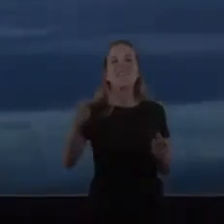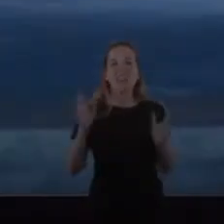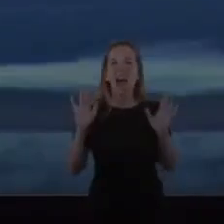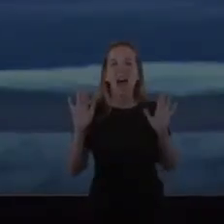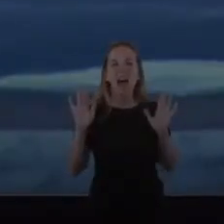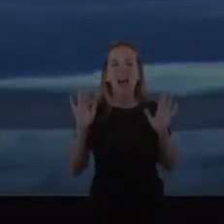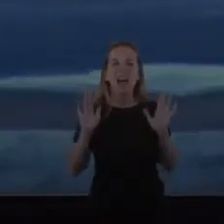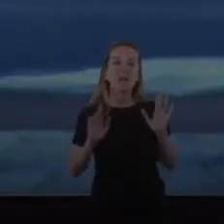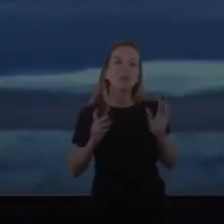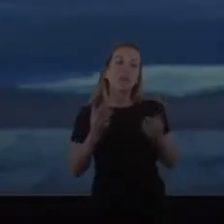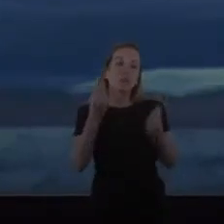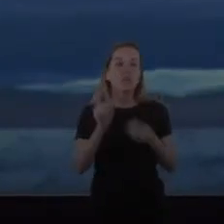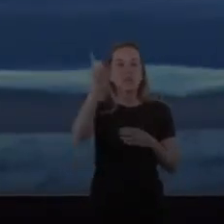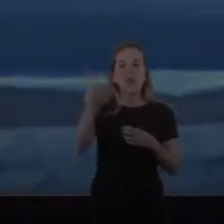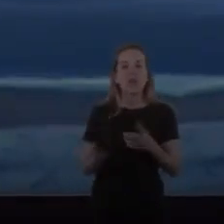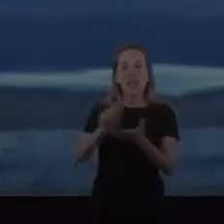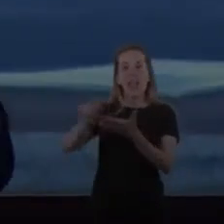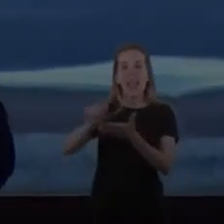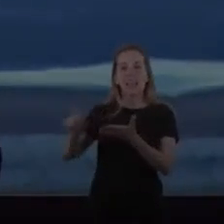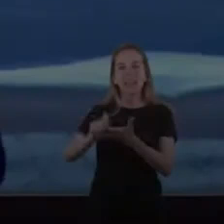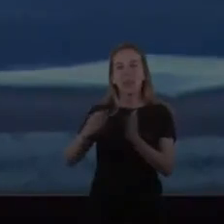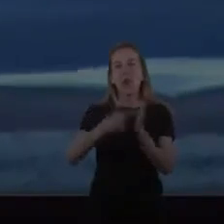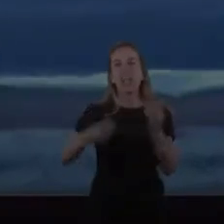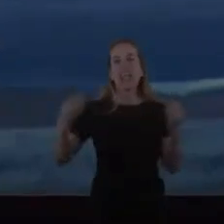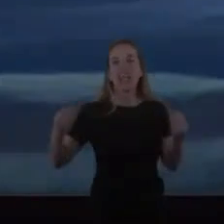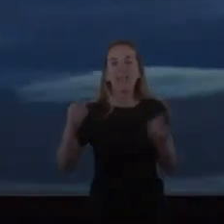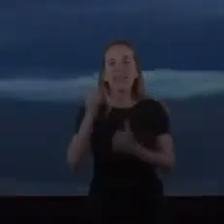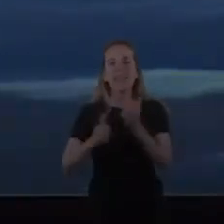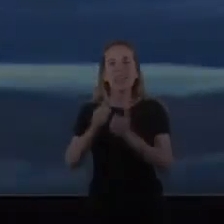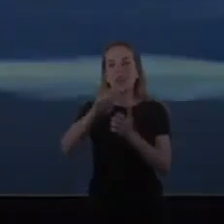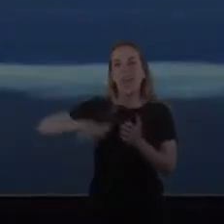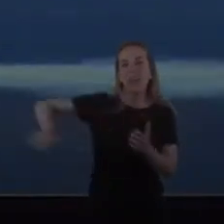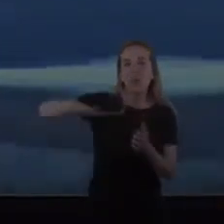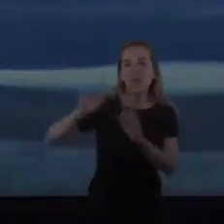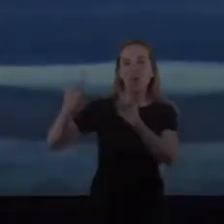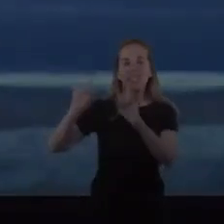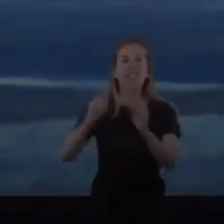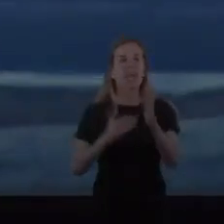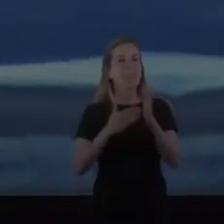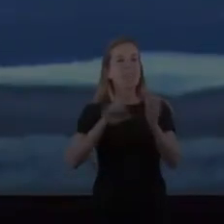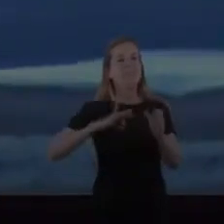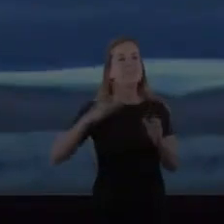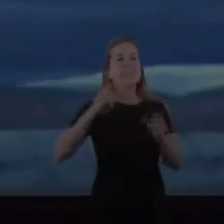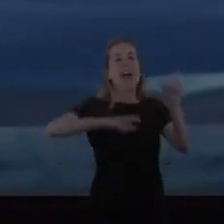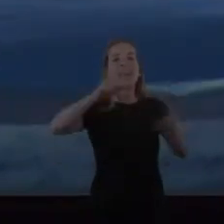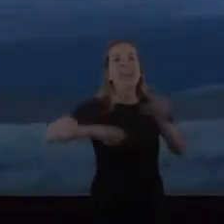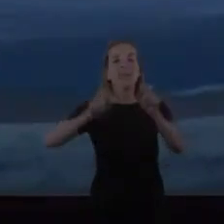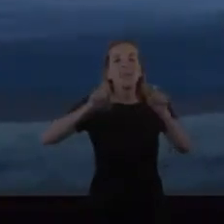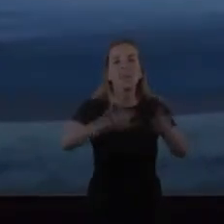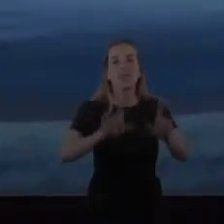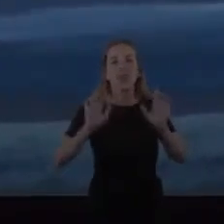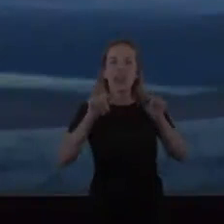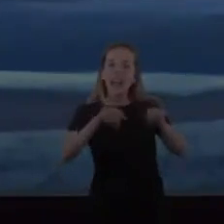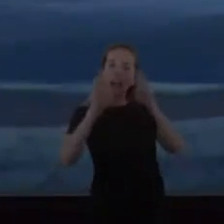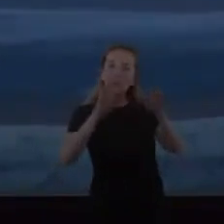Alguna vez Bukowski escribió: no es la historia de los pueblos, es la vida de los hombres. Y en verdad que estamos hablando de vidas de